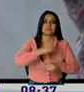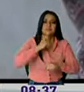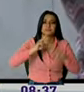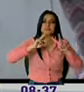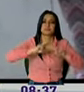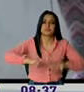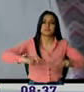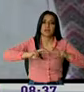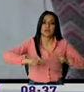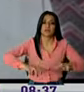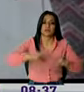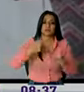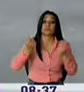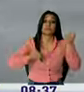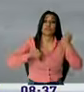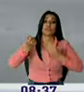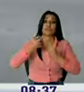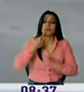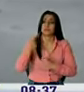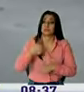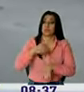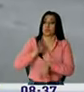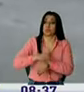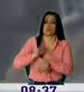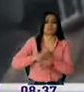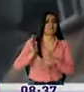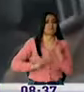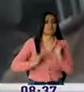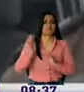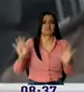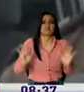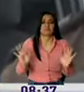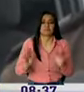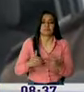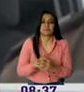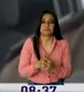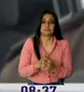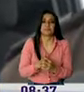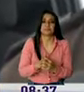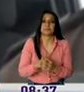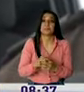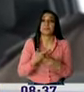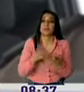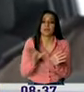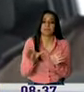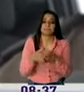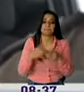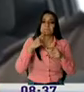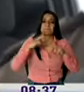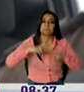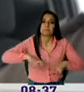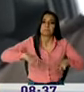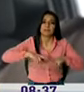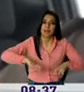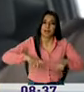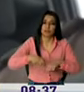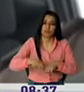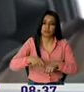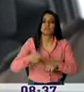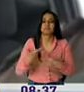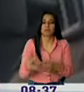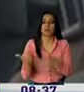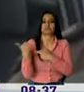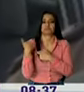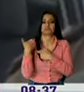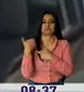alegaba inocencia en el lamentable suceso. De personal del CIA de Babahoyo estamos investigando. En torno a este accidente. El